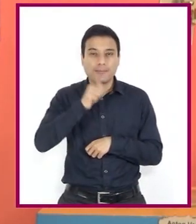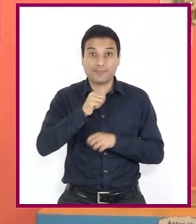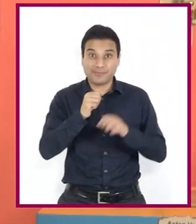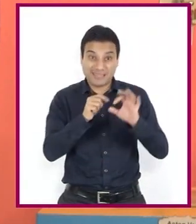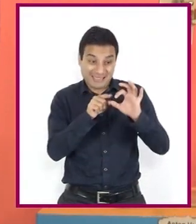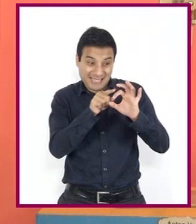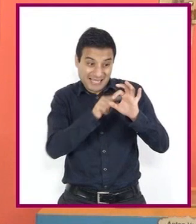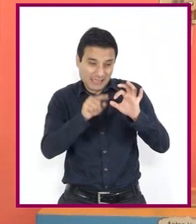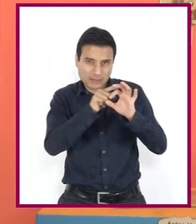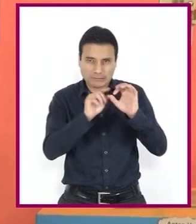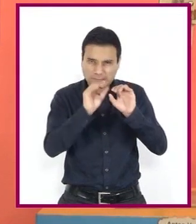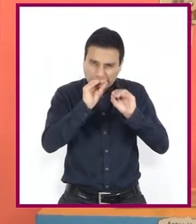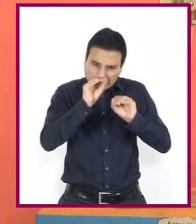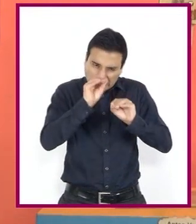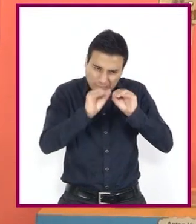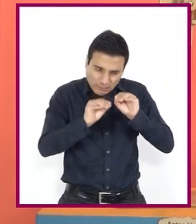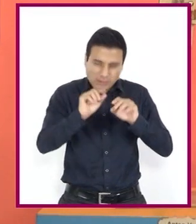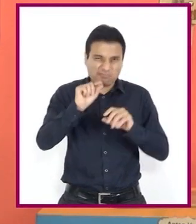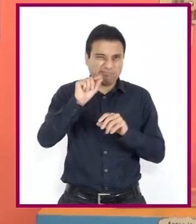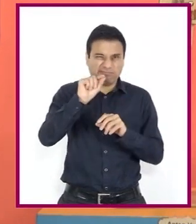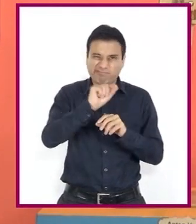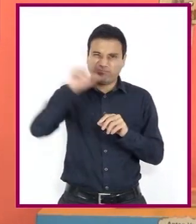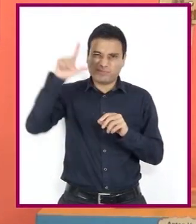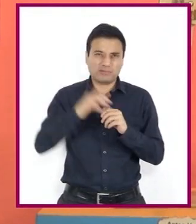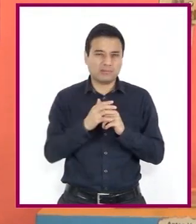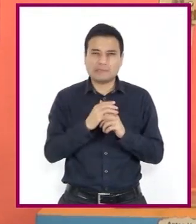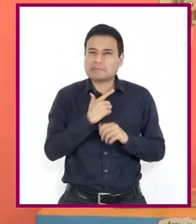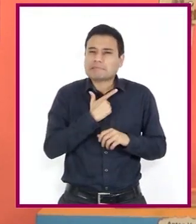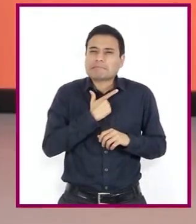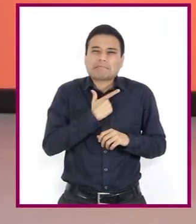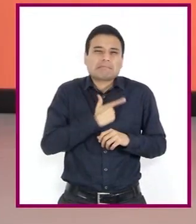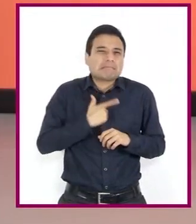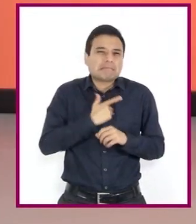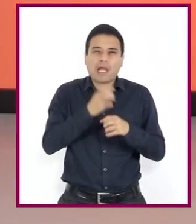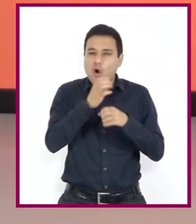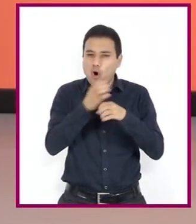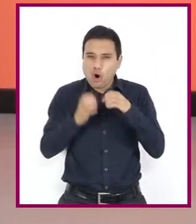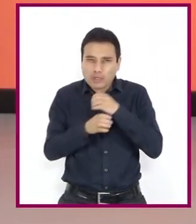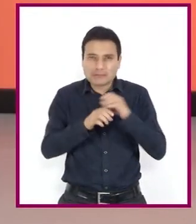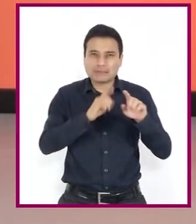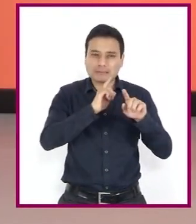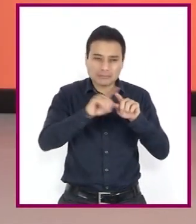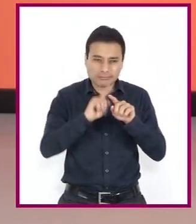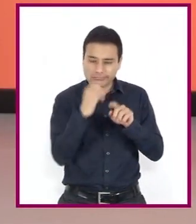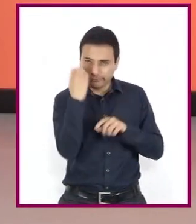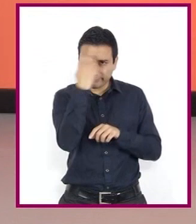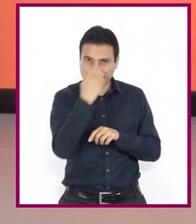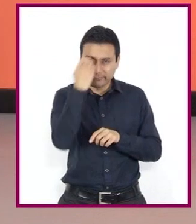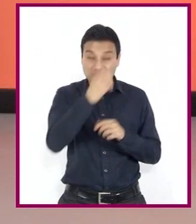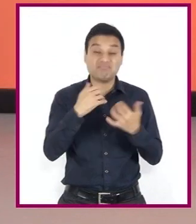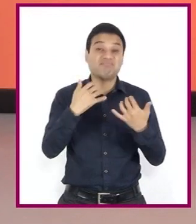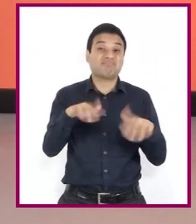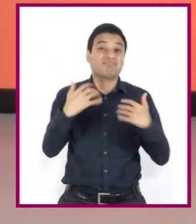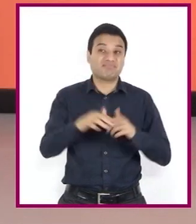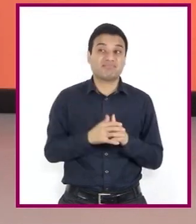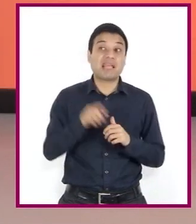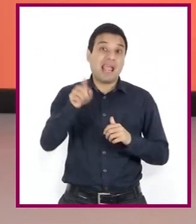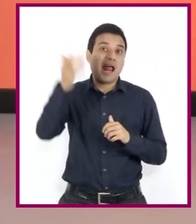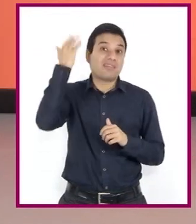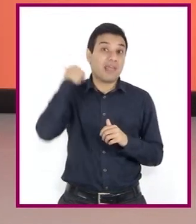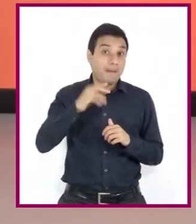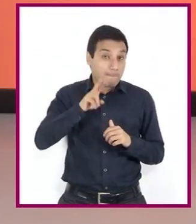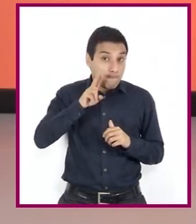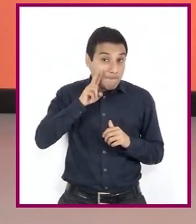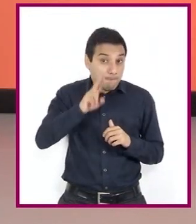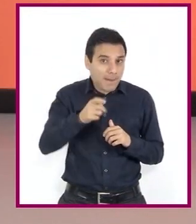perfectas, examinaba todo lo que se le ponía por delante. Qué fortuna el día que observó por primera